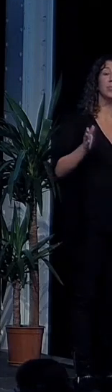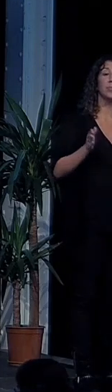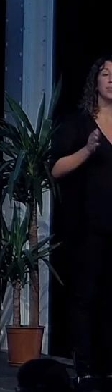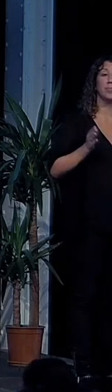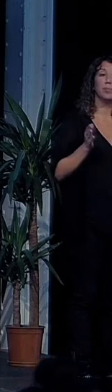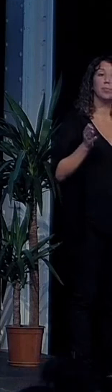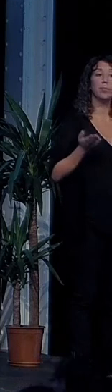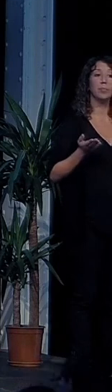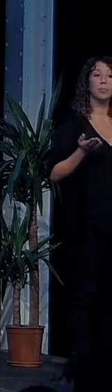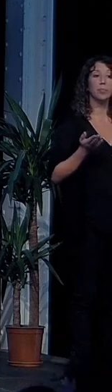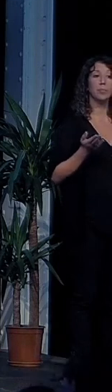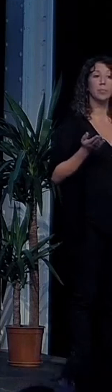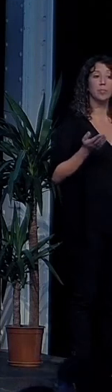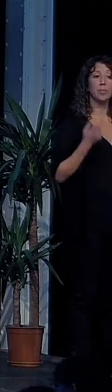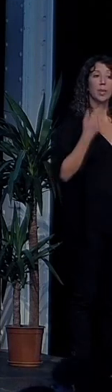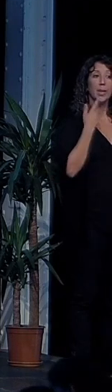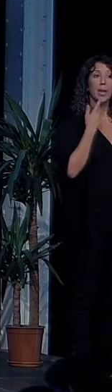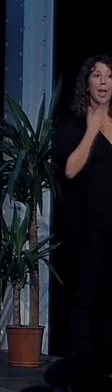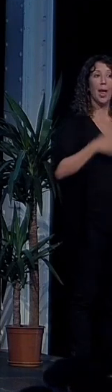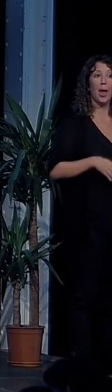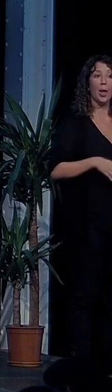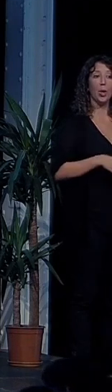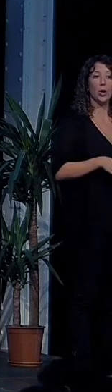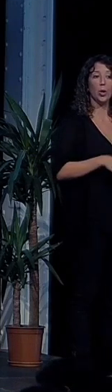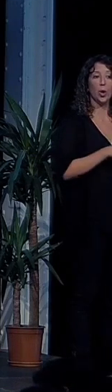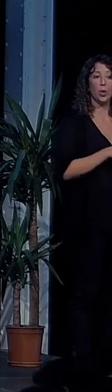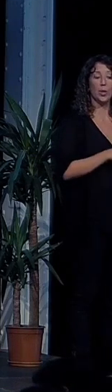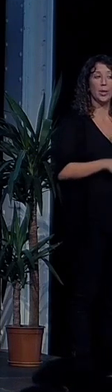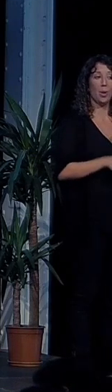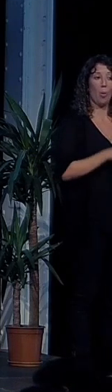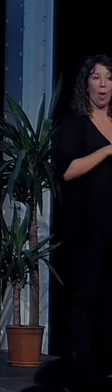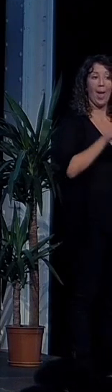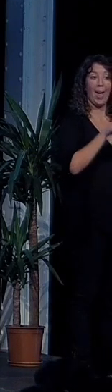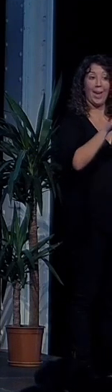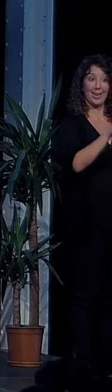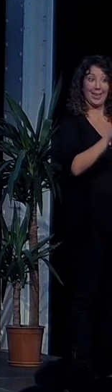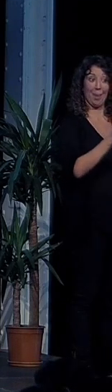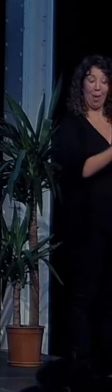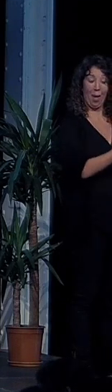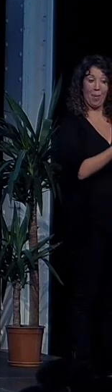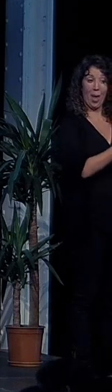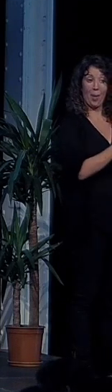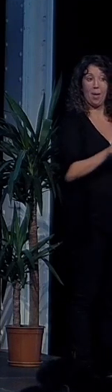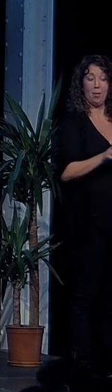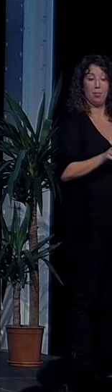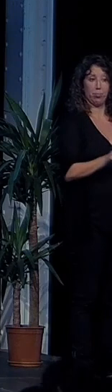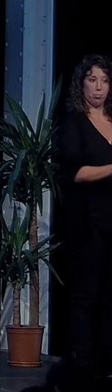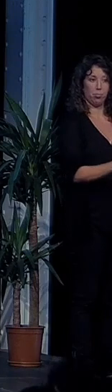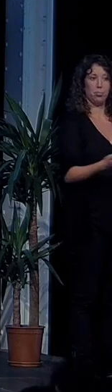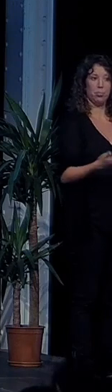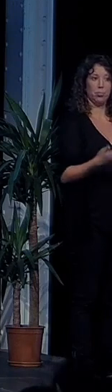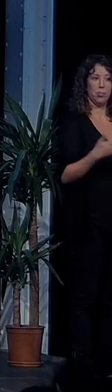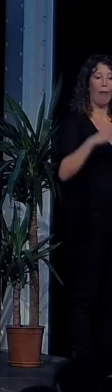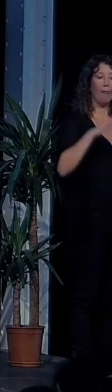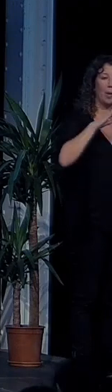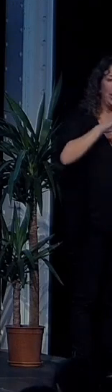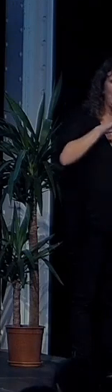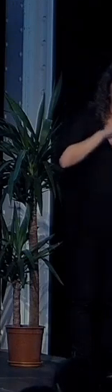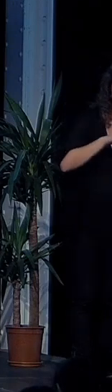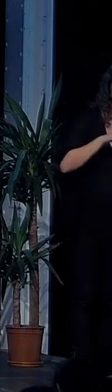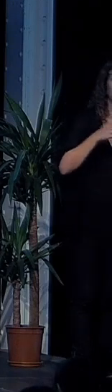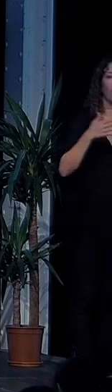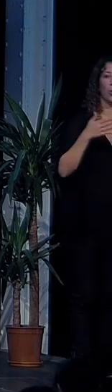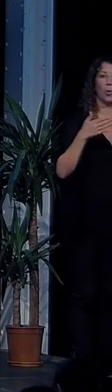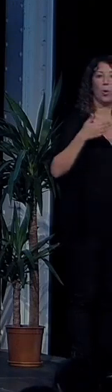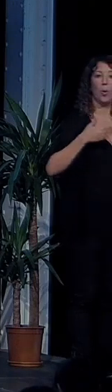que persistir mucho precisamente en eso que estabas diciendo. Es muy novedoso y creo que vale la pena que desde el feminismo,